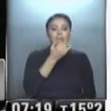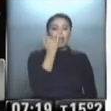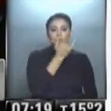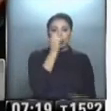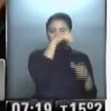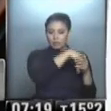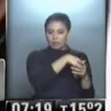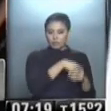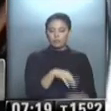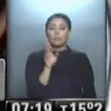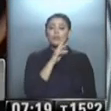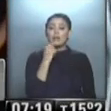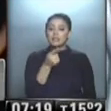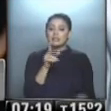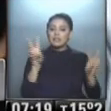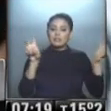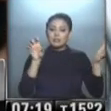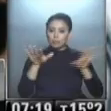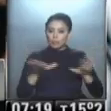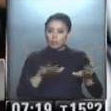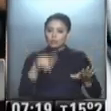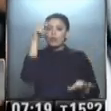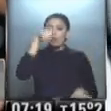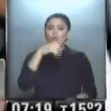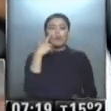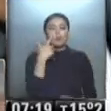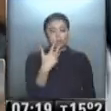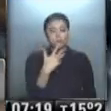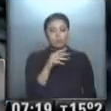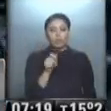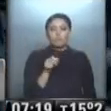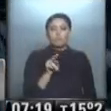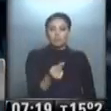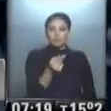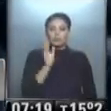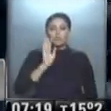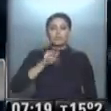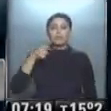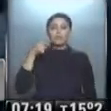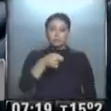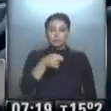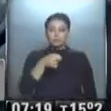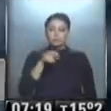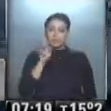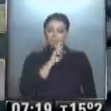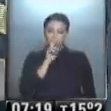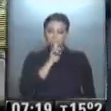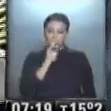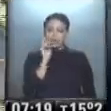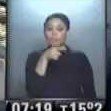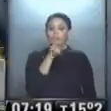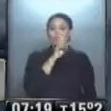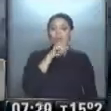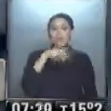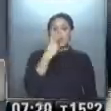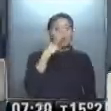caso galliano bar se fue encuadrado dentro de lo que hoy se considera como muerte por violencia de género ya que roxana hallarse además